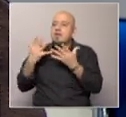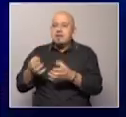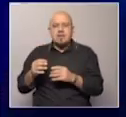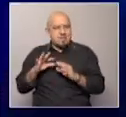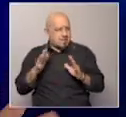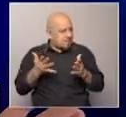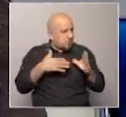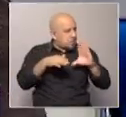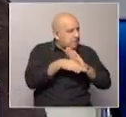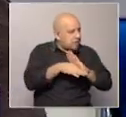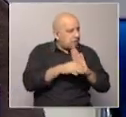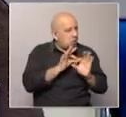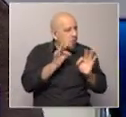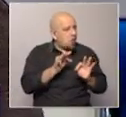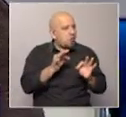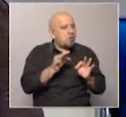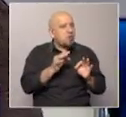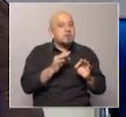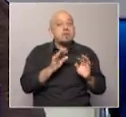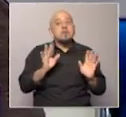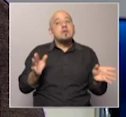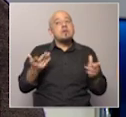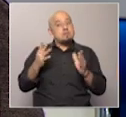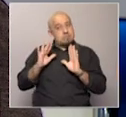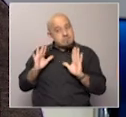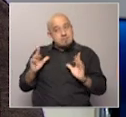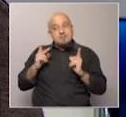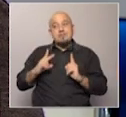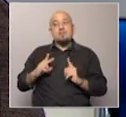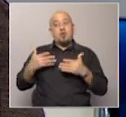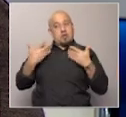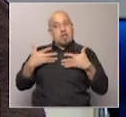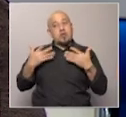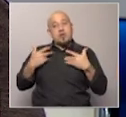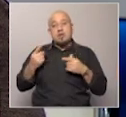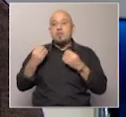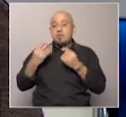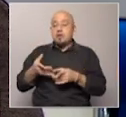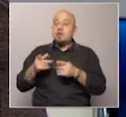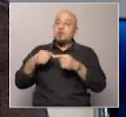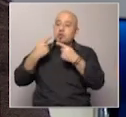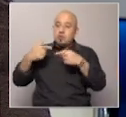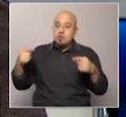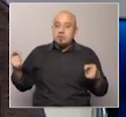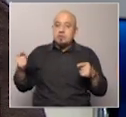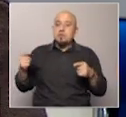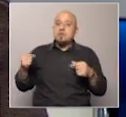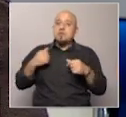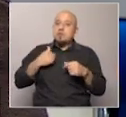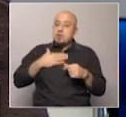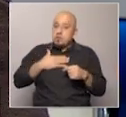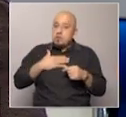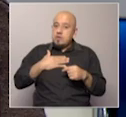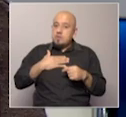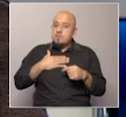es una cuidad es una es no es serio pero nos alegría también porque quiere decir que son cosas es esa cosa nuestra que